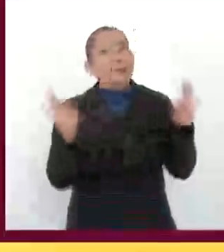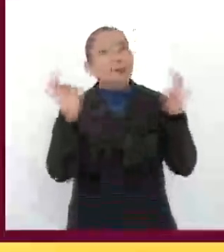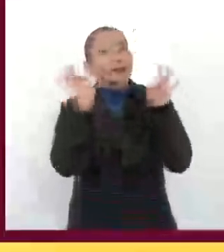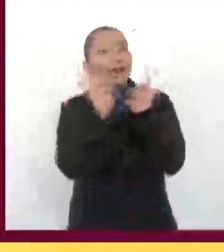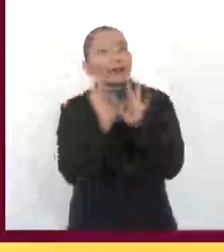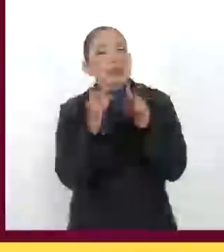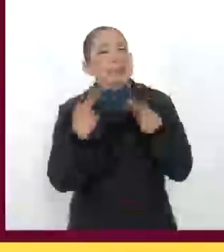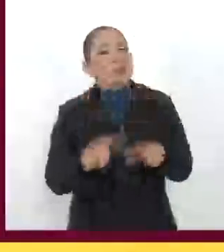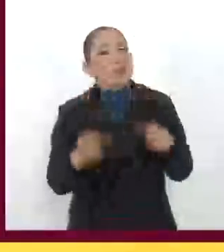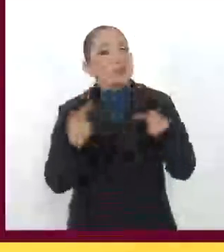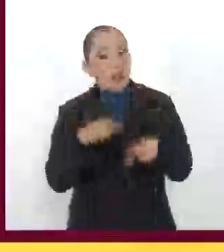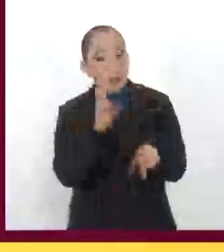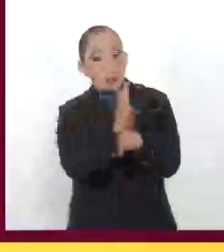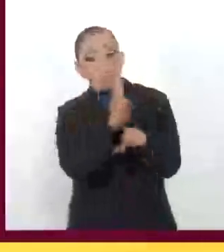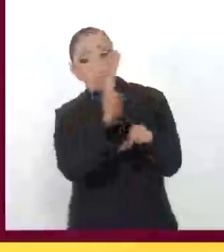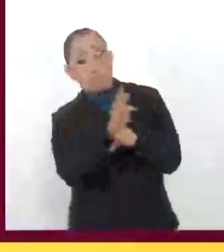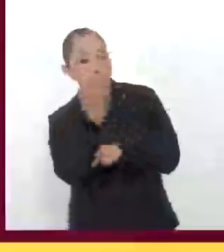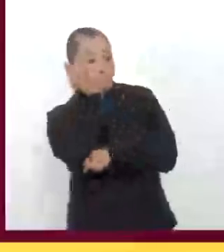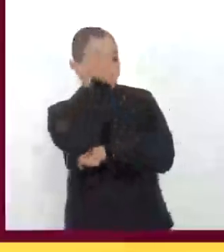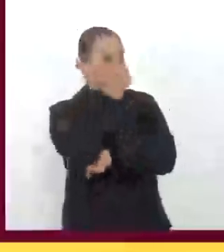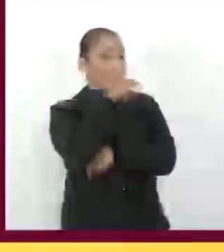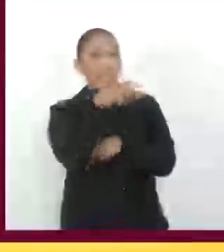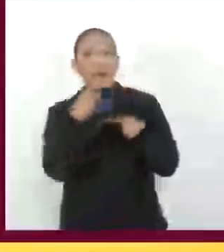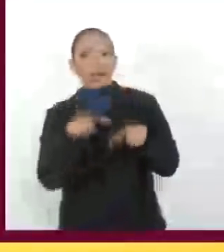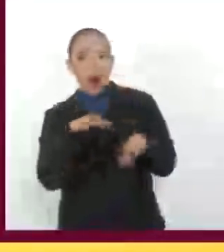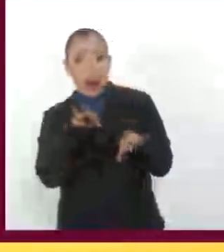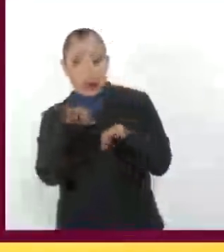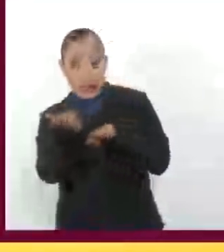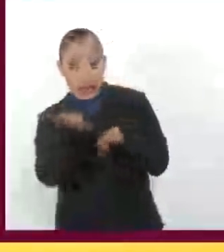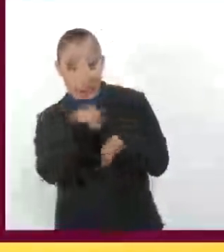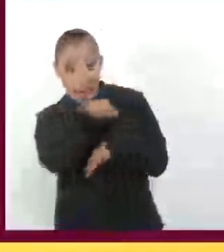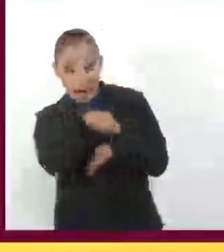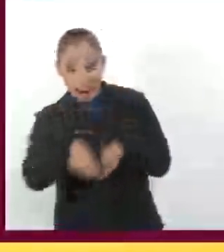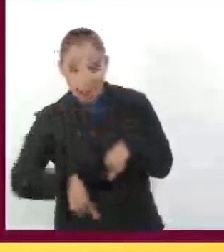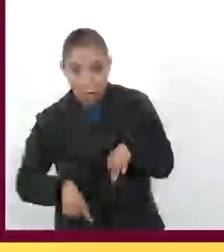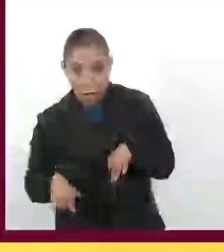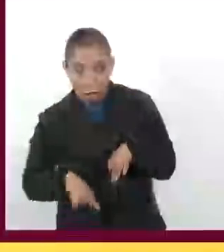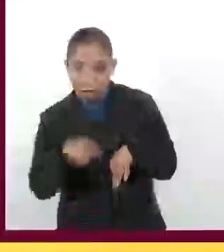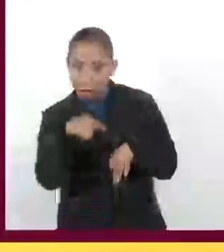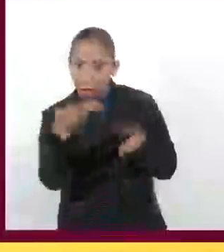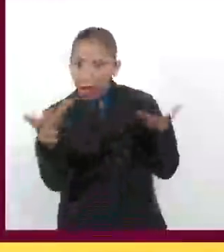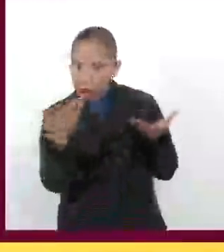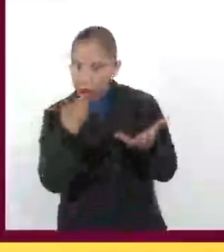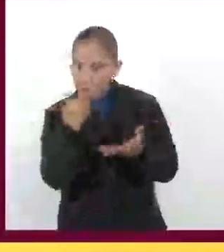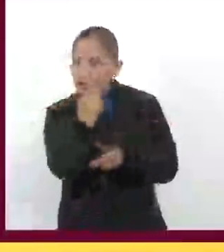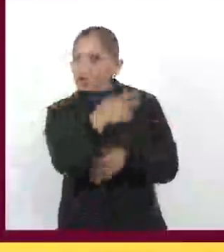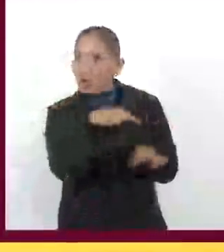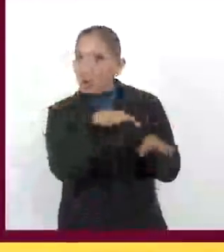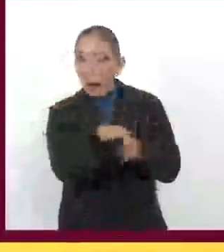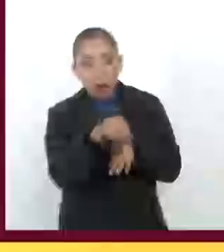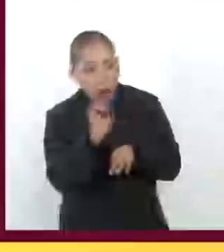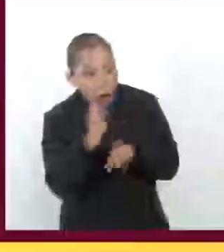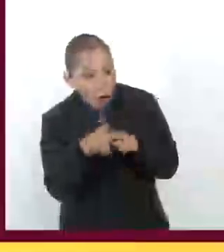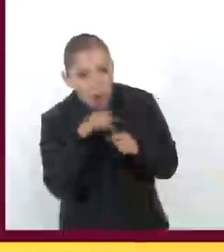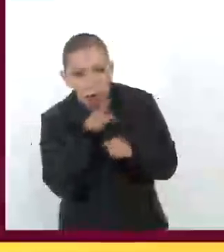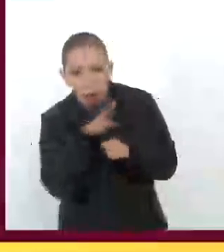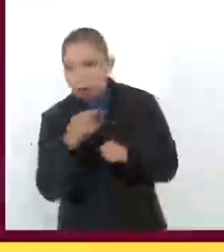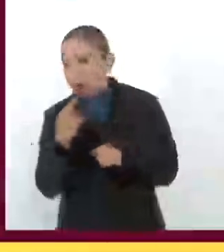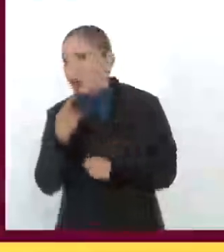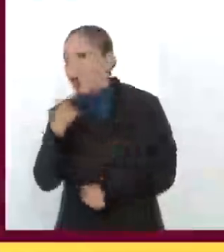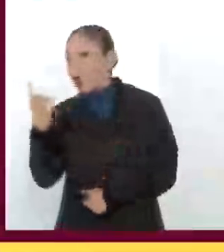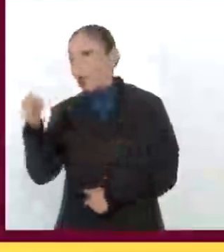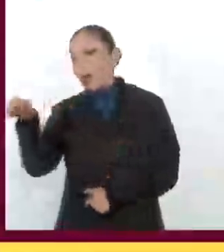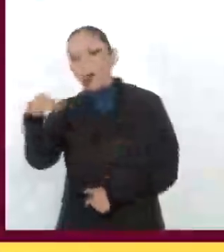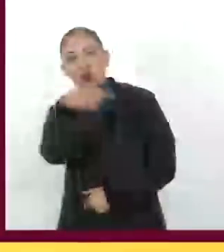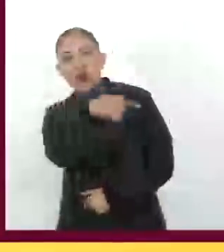Es importante que las personas vigilen que las y los servidores públicos cumplan con sus obligaciones y denuncien cuando